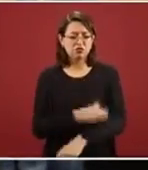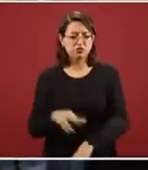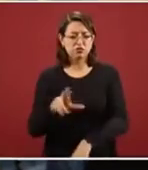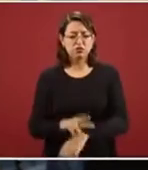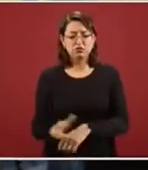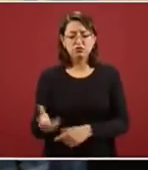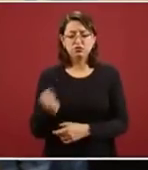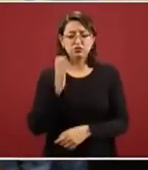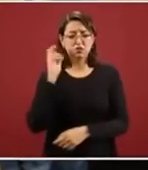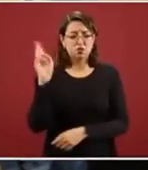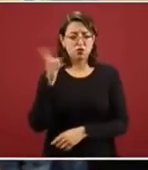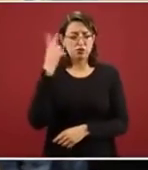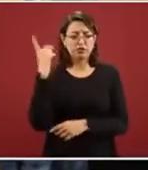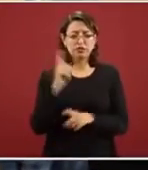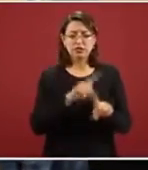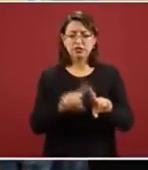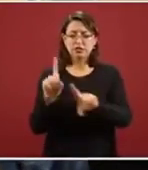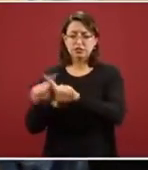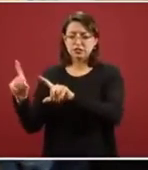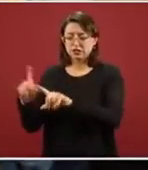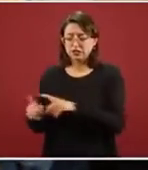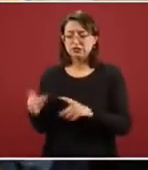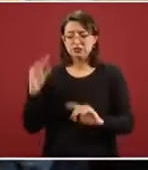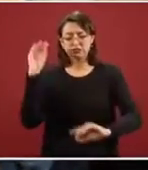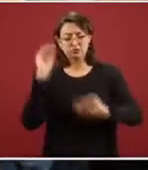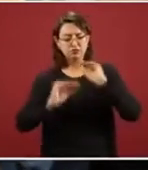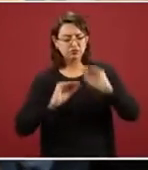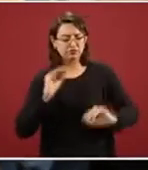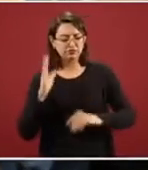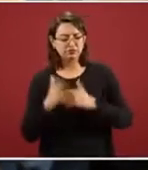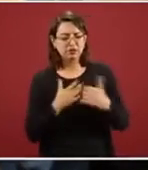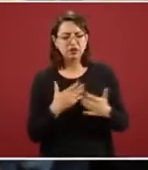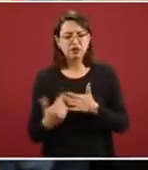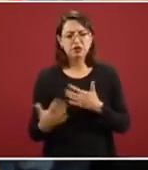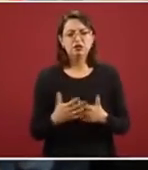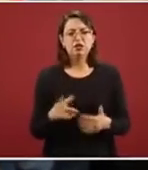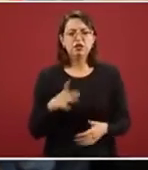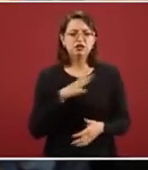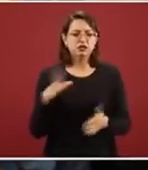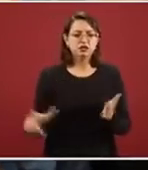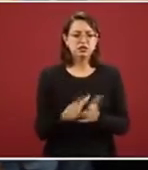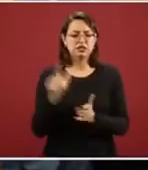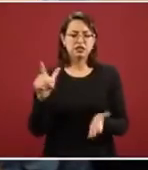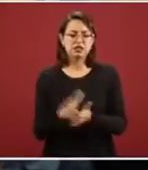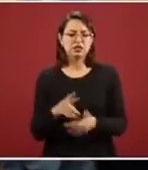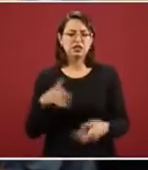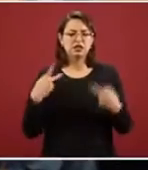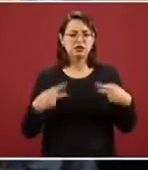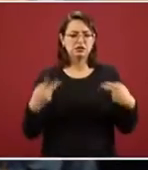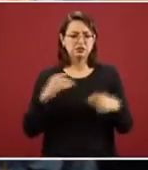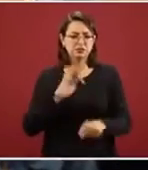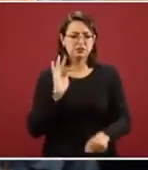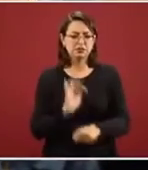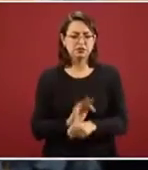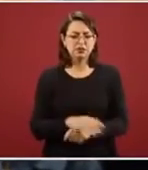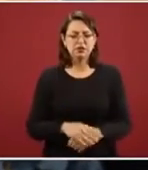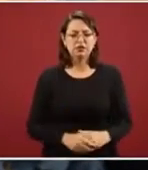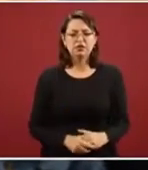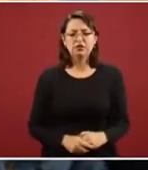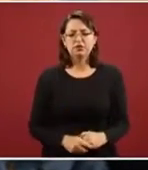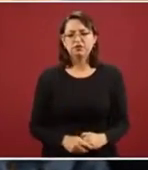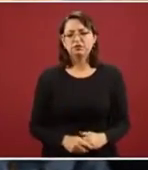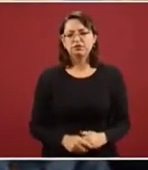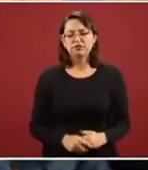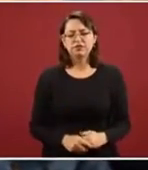respecto de la elaboración, la actualización de esto que entiendo está en la ley de protección civil. El otro punto es, usted